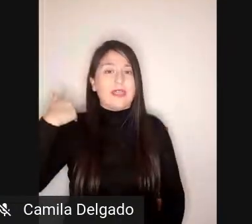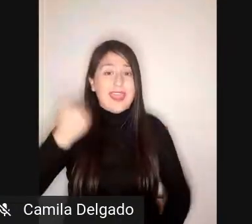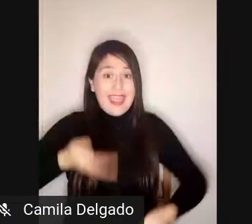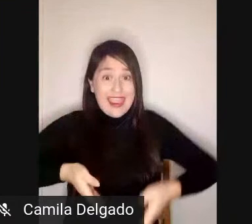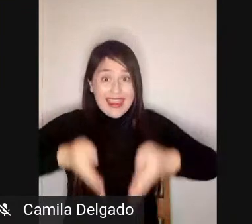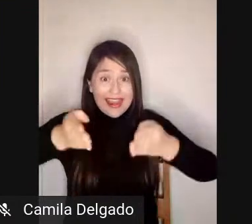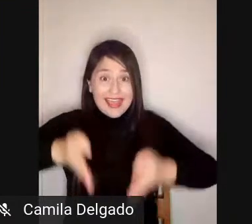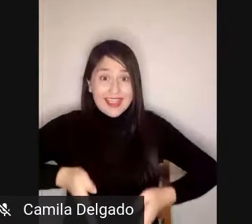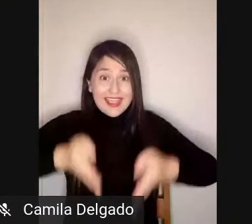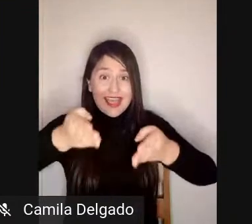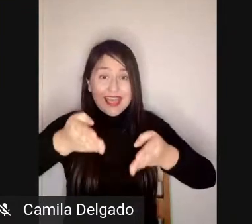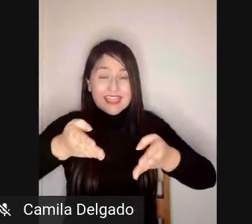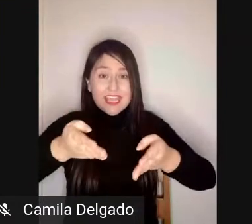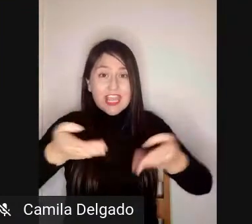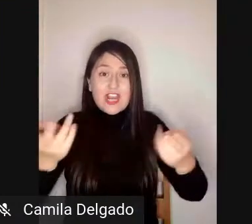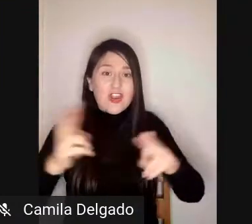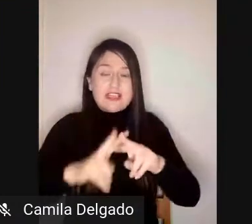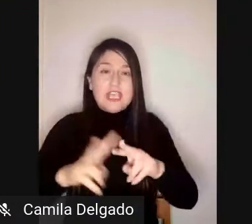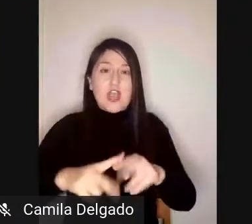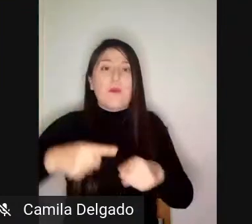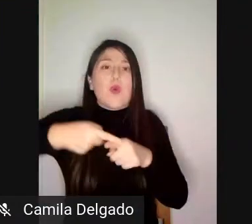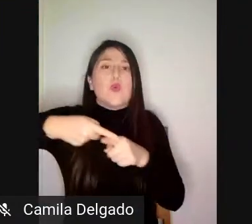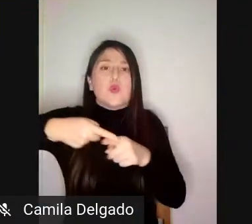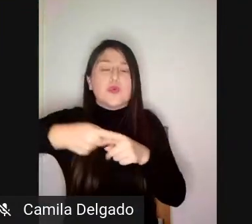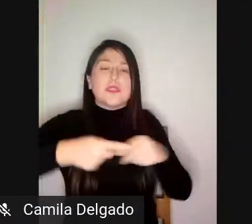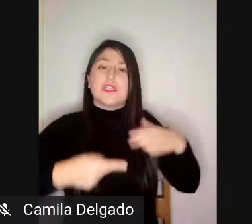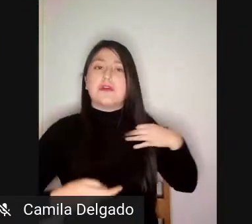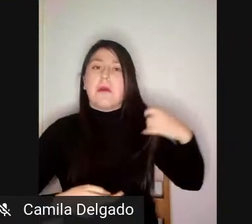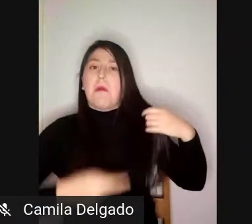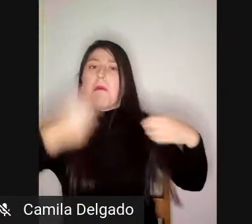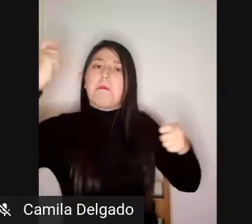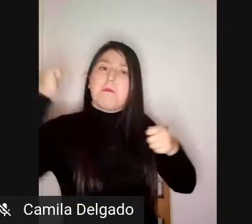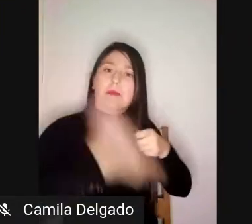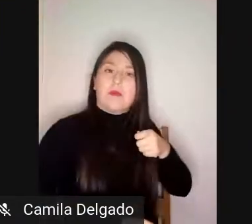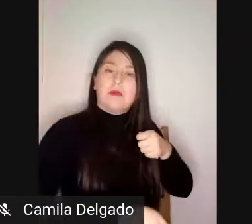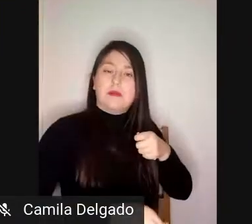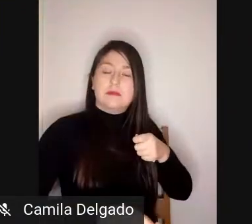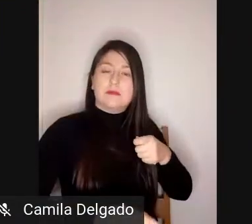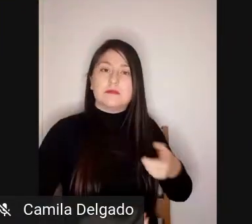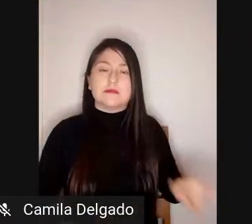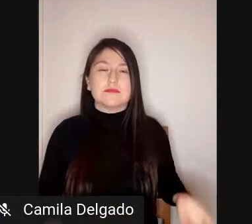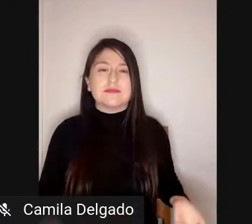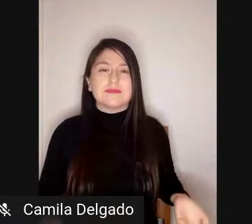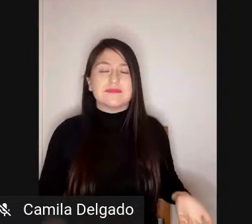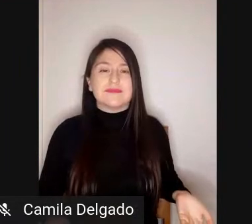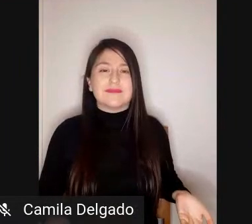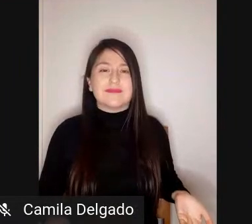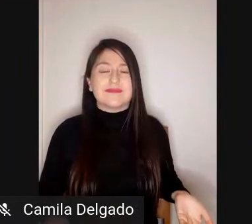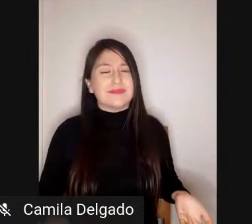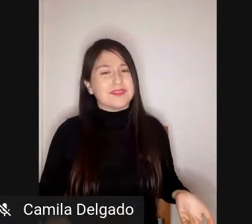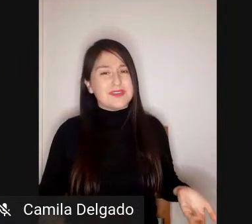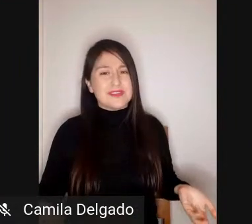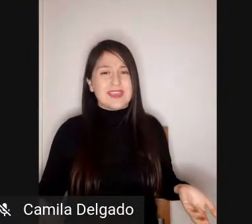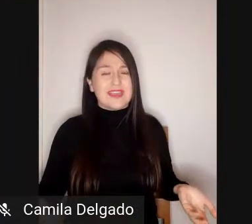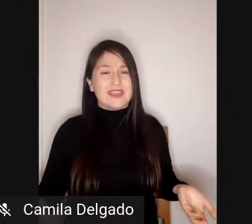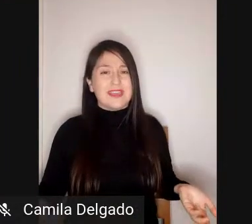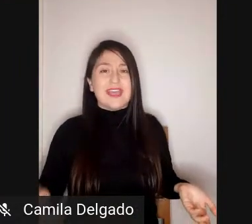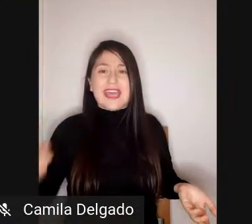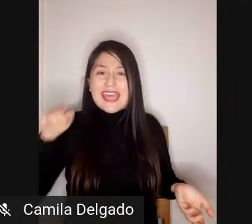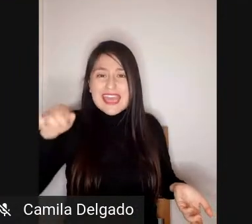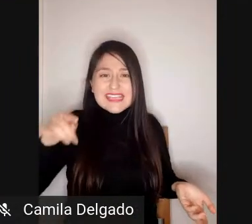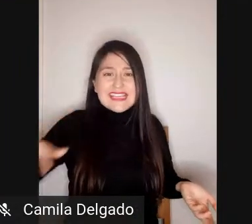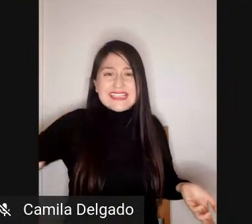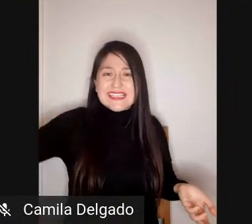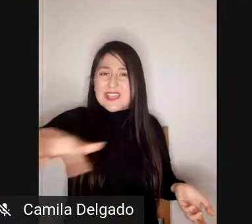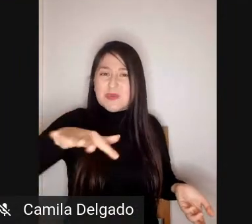cortaban hasta con un cuchillo, ¿no? A tirones. Entonces, si tú tomas solo ese hecho, el hecho de que además